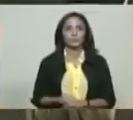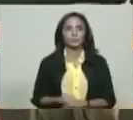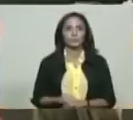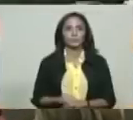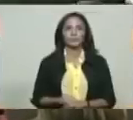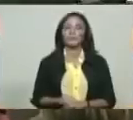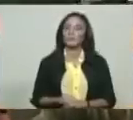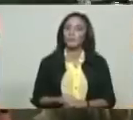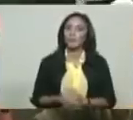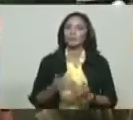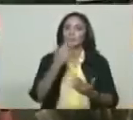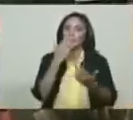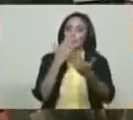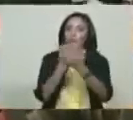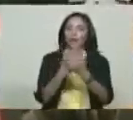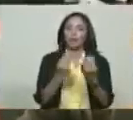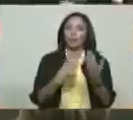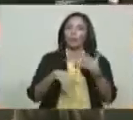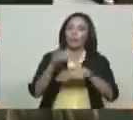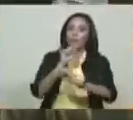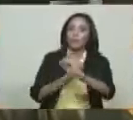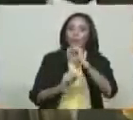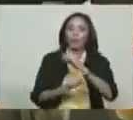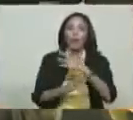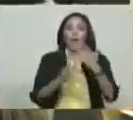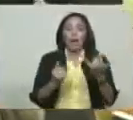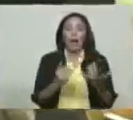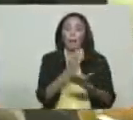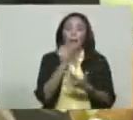Han estado al frente de las batallas, en los momentos de resistencia